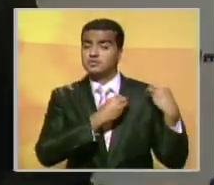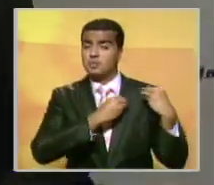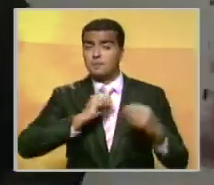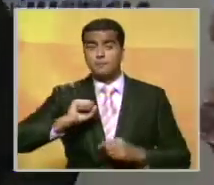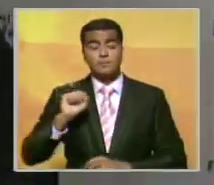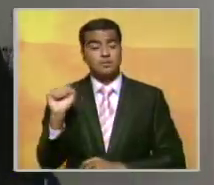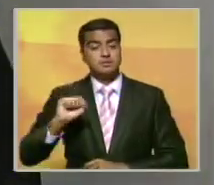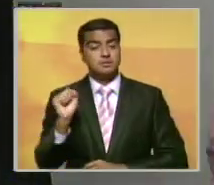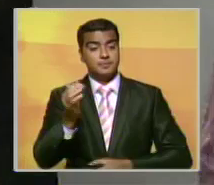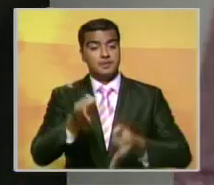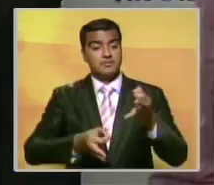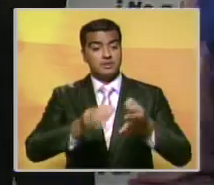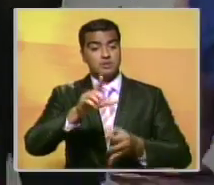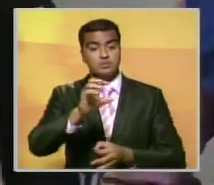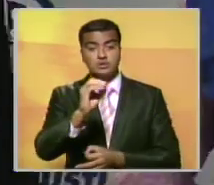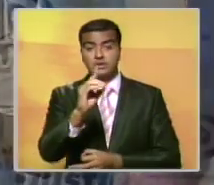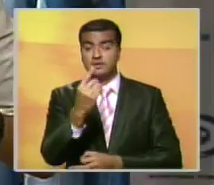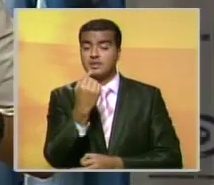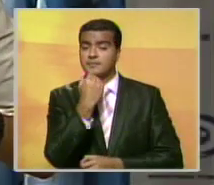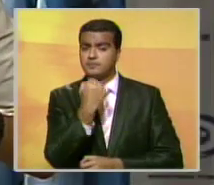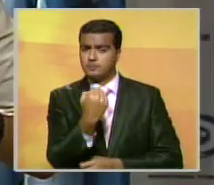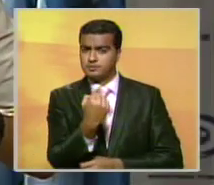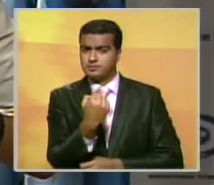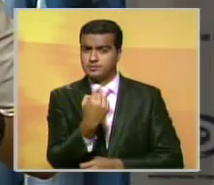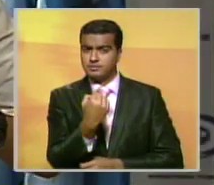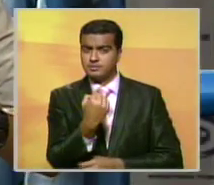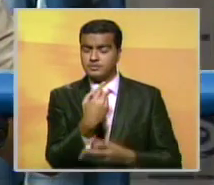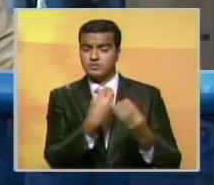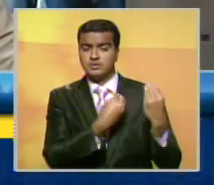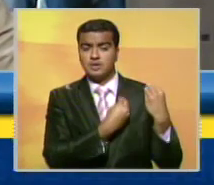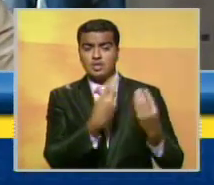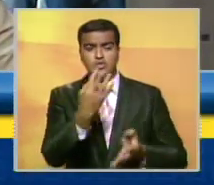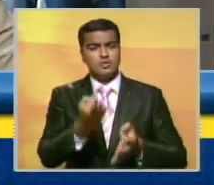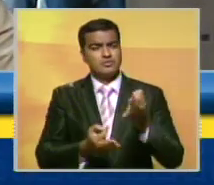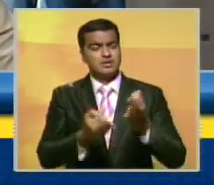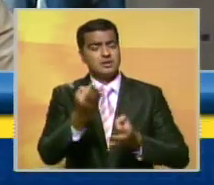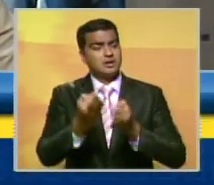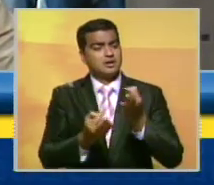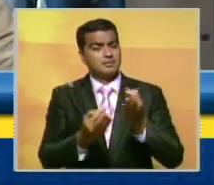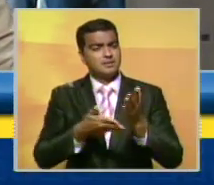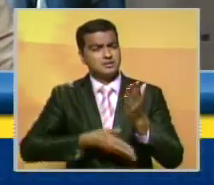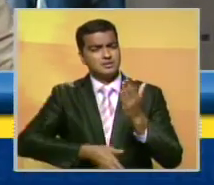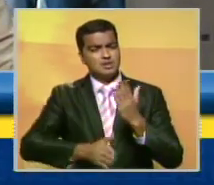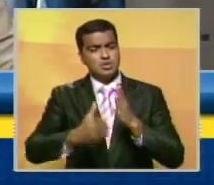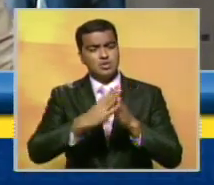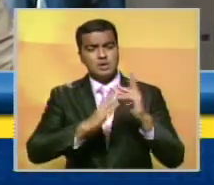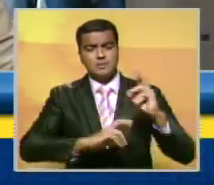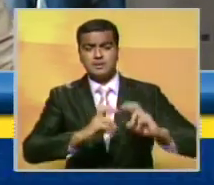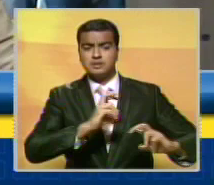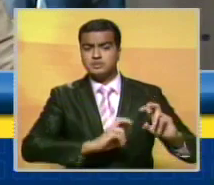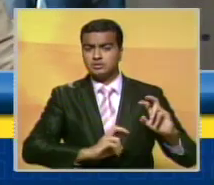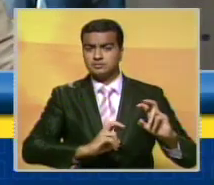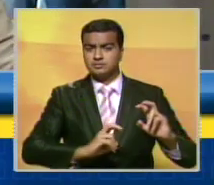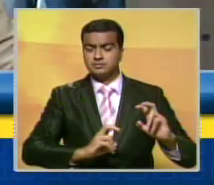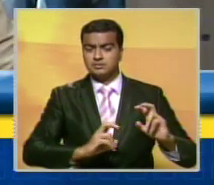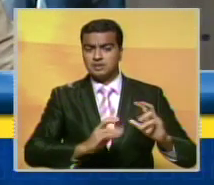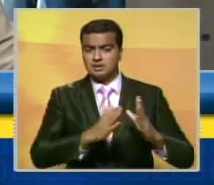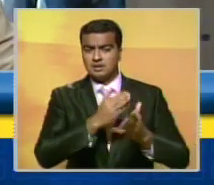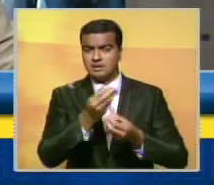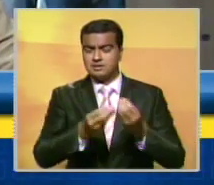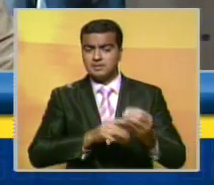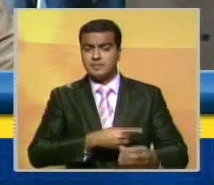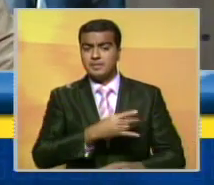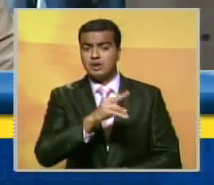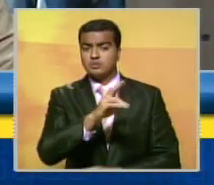policiales la fiscal Luis Ortega Díaz también informó que fueron designados dos Fiscales para llevar adelante las investigaciones por los hechos violentos registrados en la